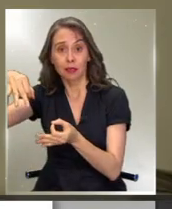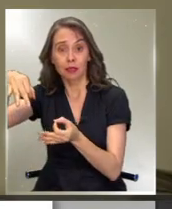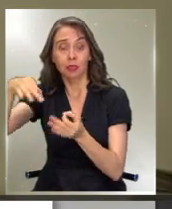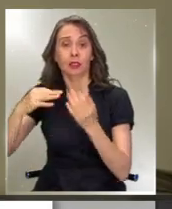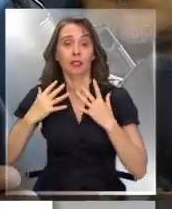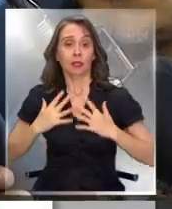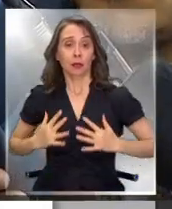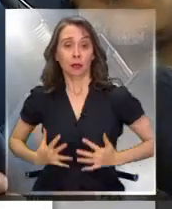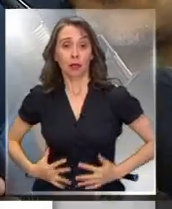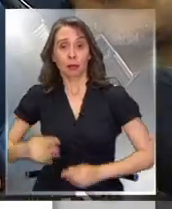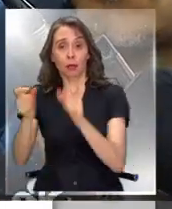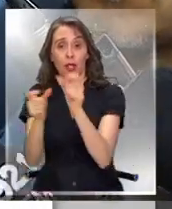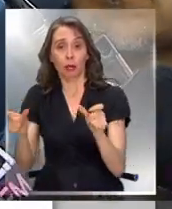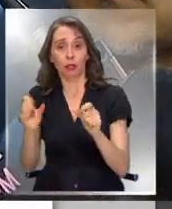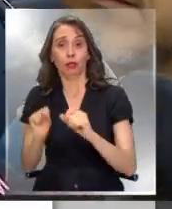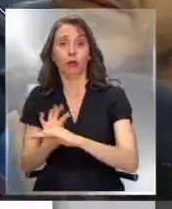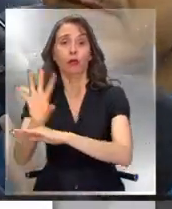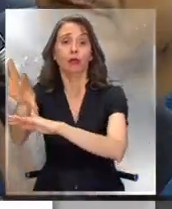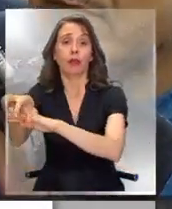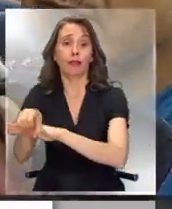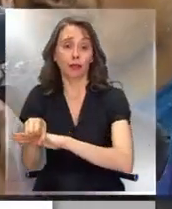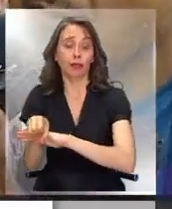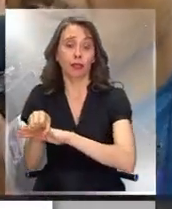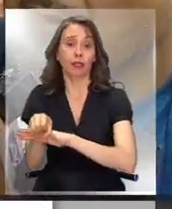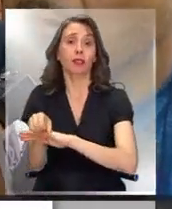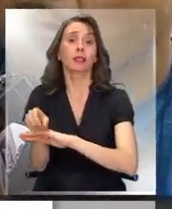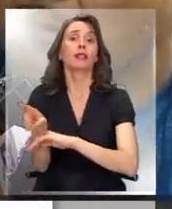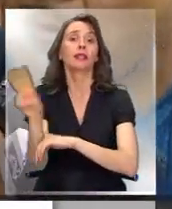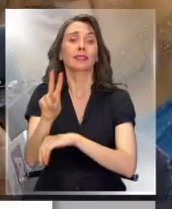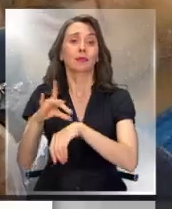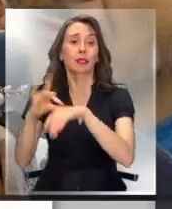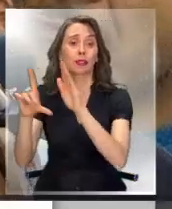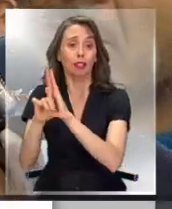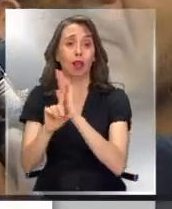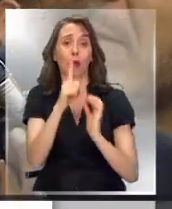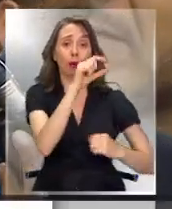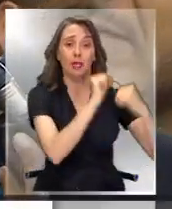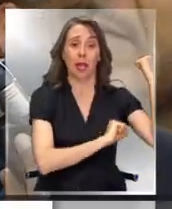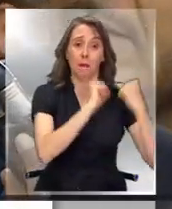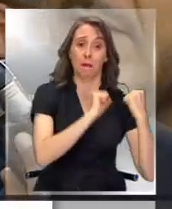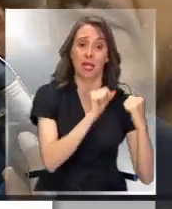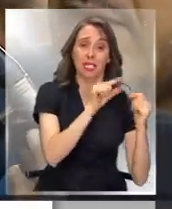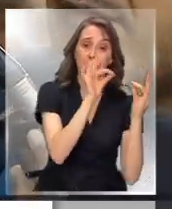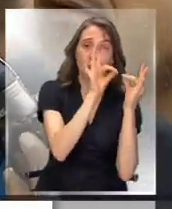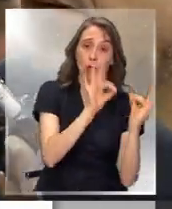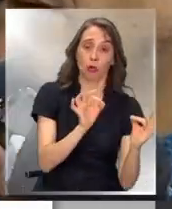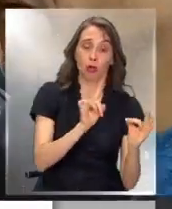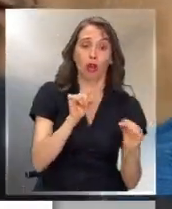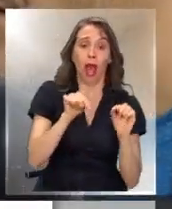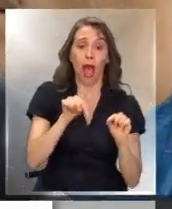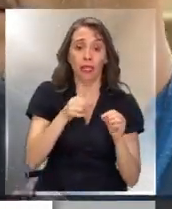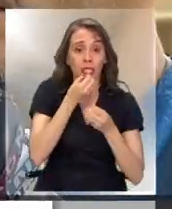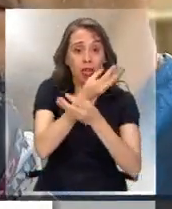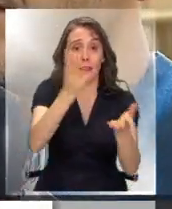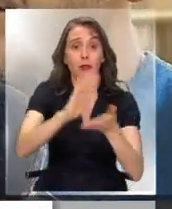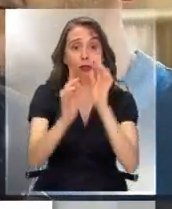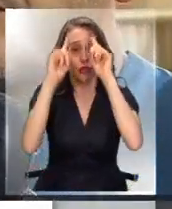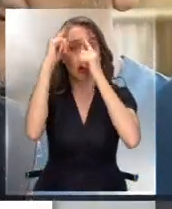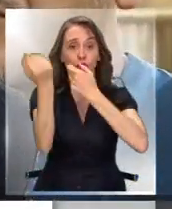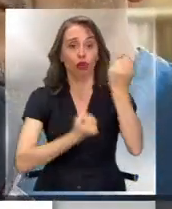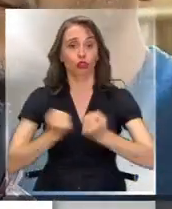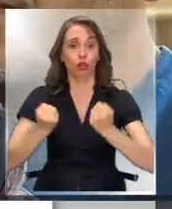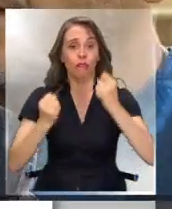restos puedan ser retirados y más allá del caso del caso puntual de alguna empresa en particular aquí estamos hablando a todos los conductores muy importantes es que